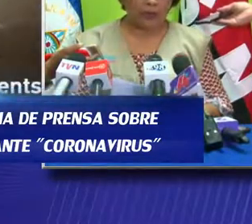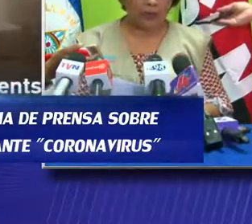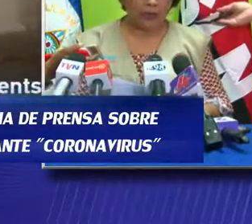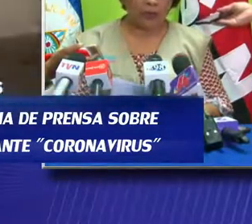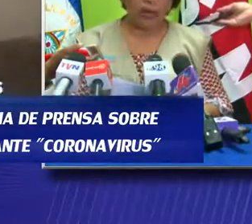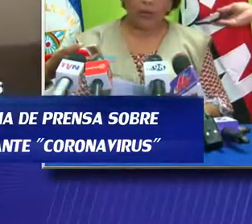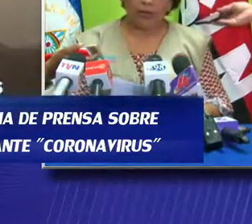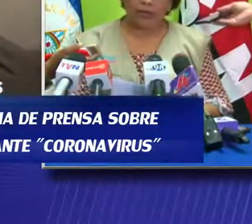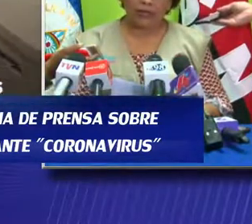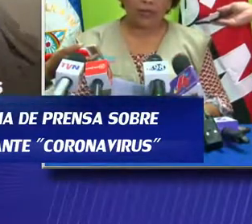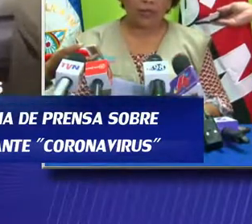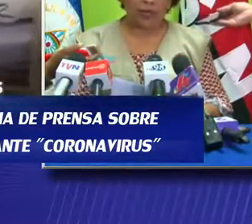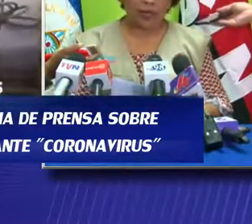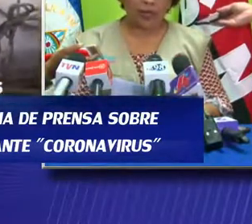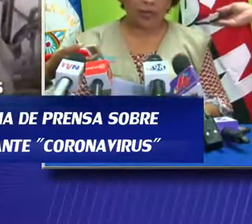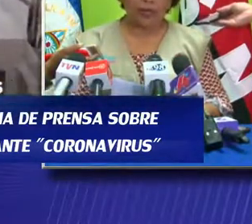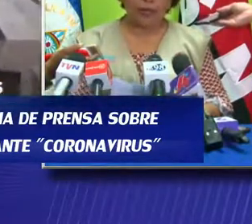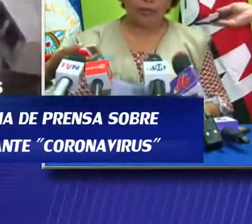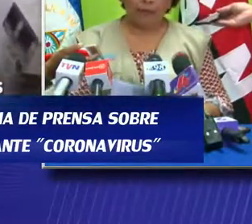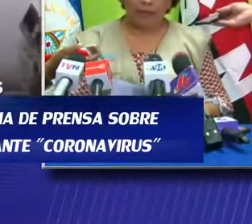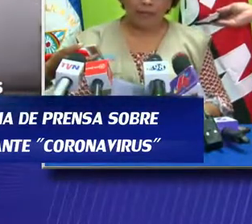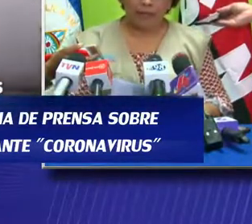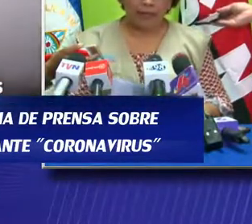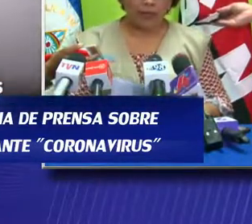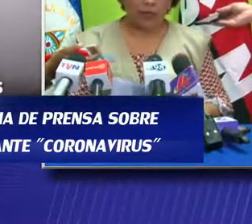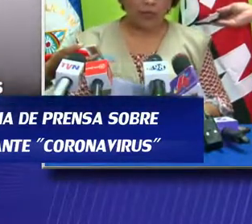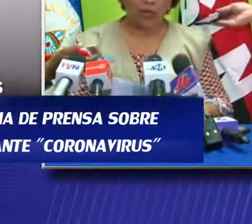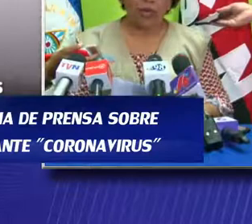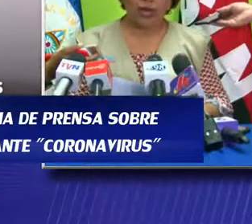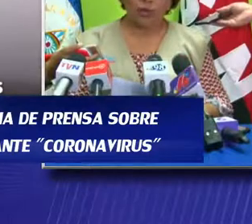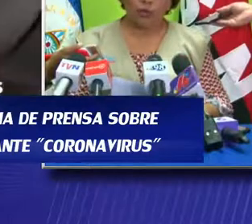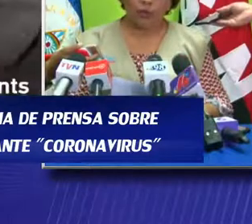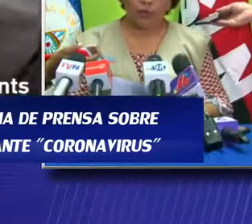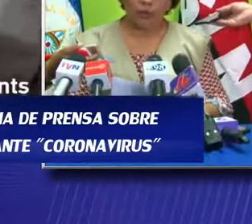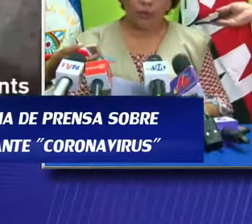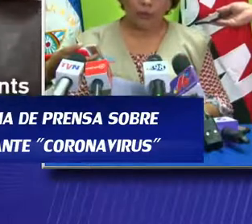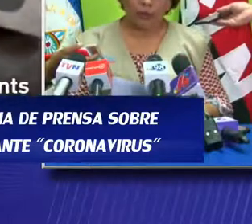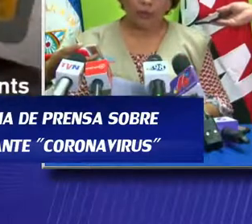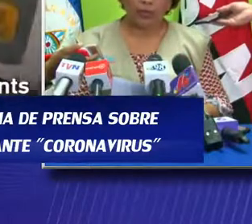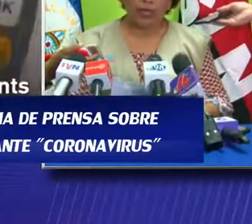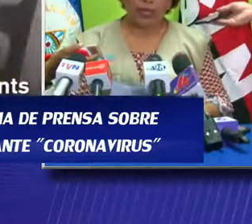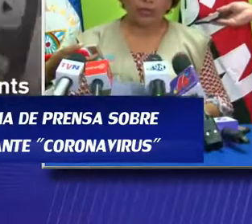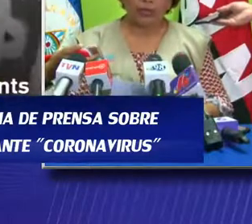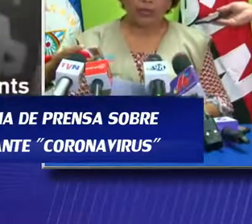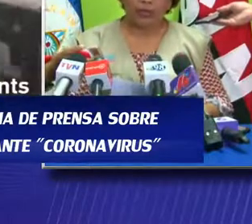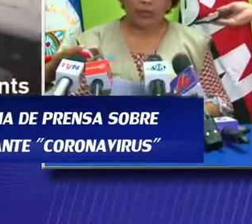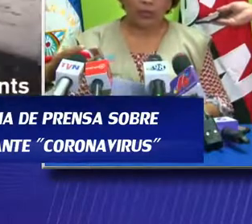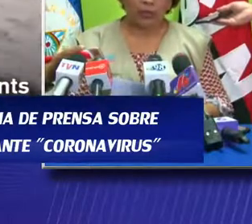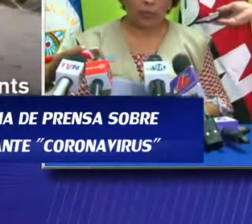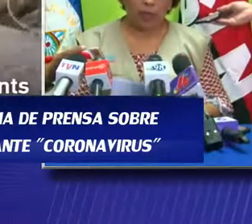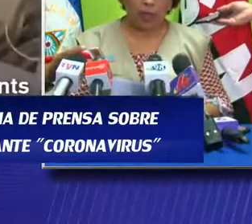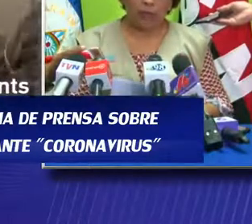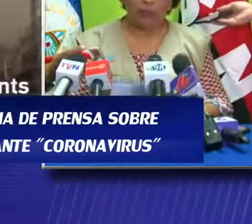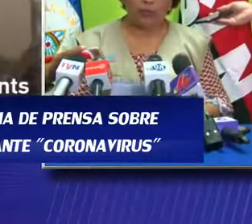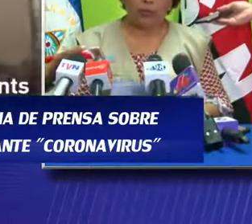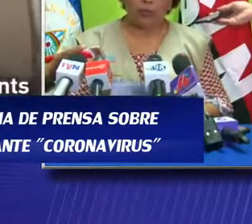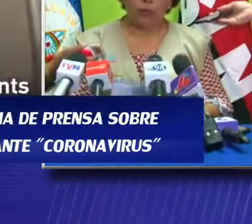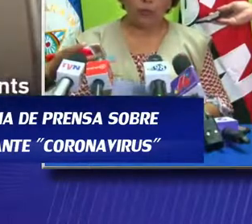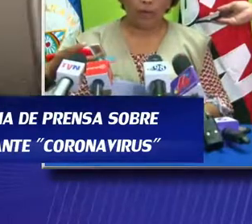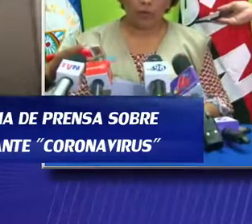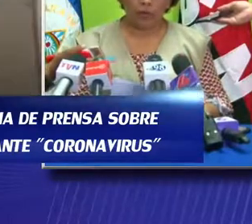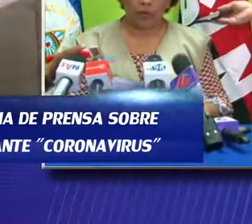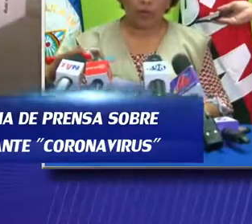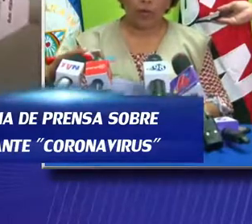cuadro respiratorio a la unidad de salud más cercana para que se haga la revisión, el diagnóstico que corresponde y se dé el tratamiento adecuado para